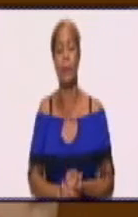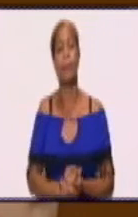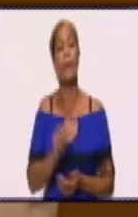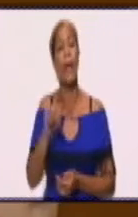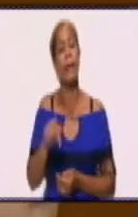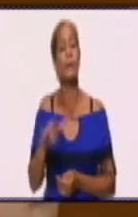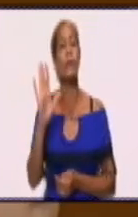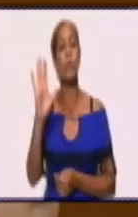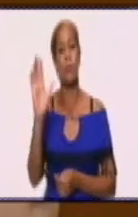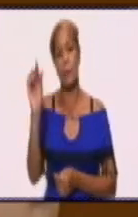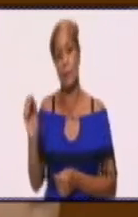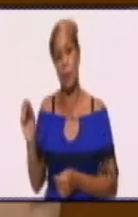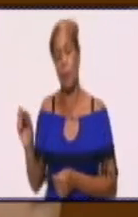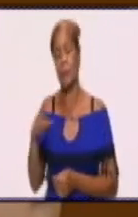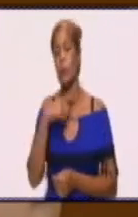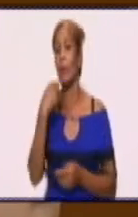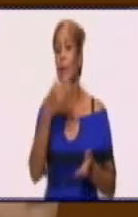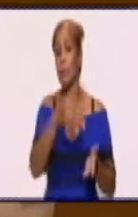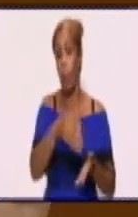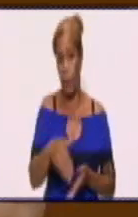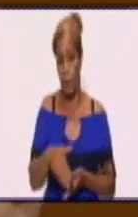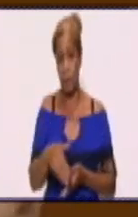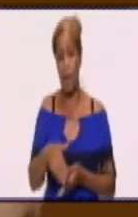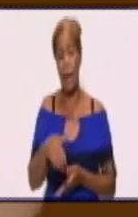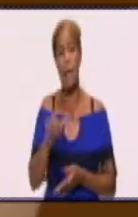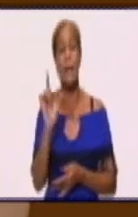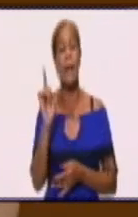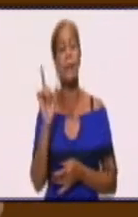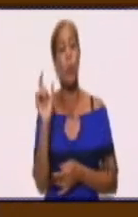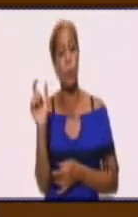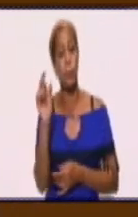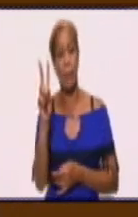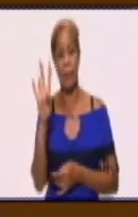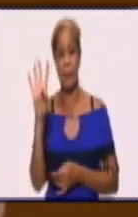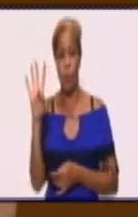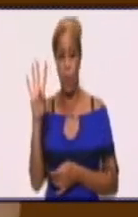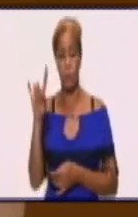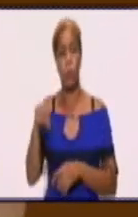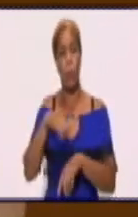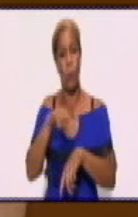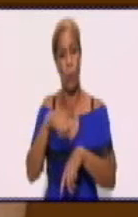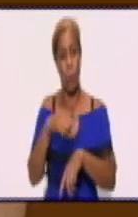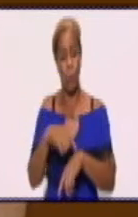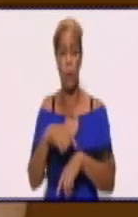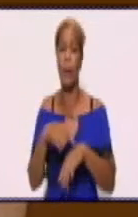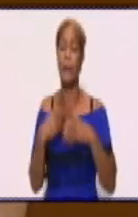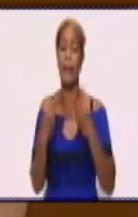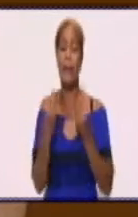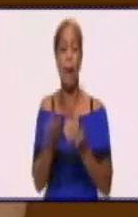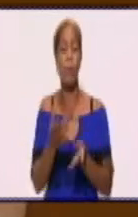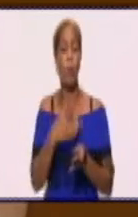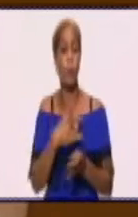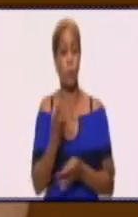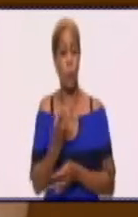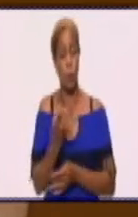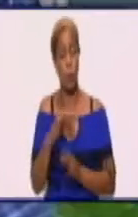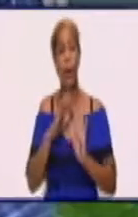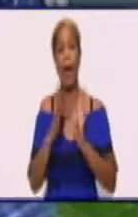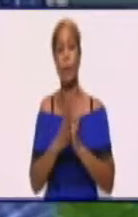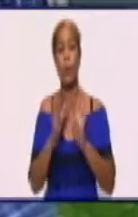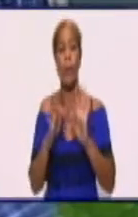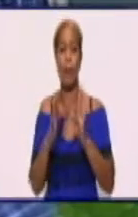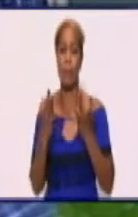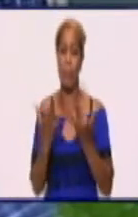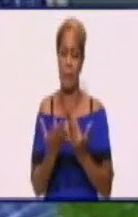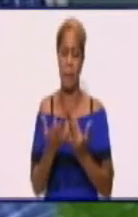5 fallecidos que reportamos en las últimas 24 horas. Lamentamos su fallecimiento y le damos las condolencias a familiares y amistades. Como no,